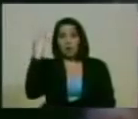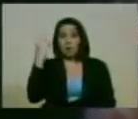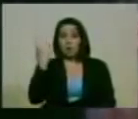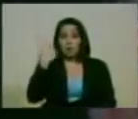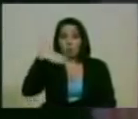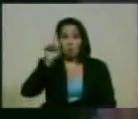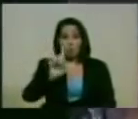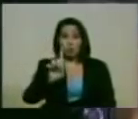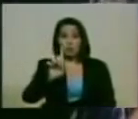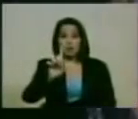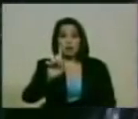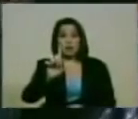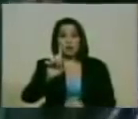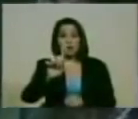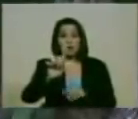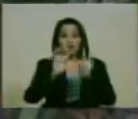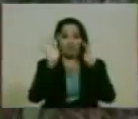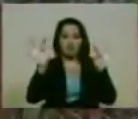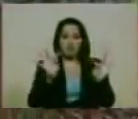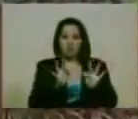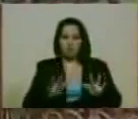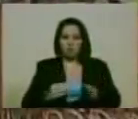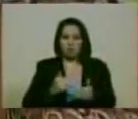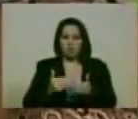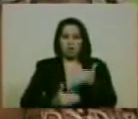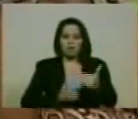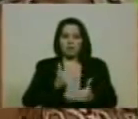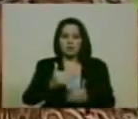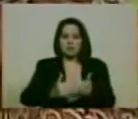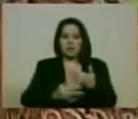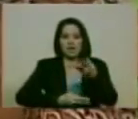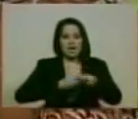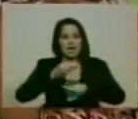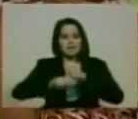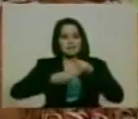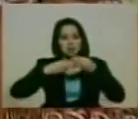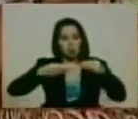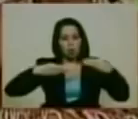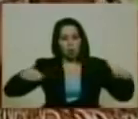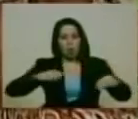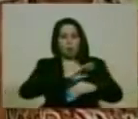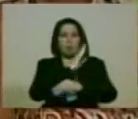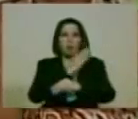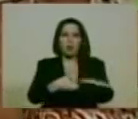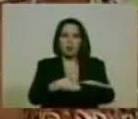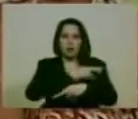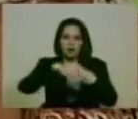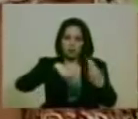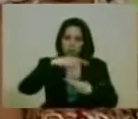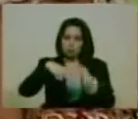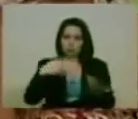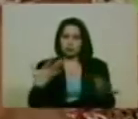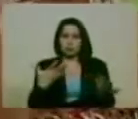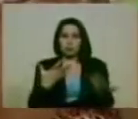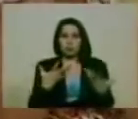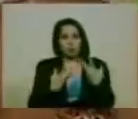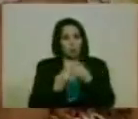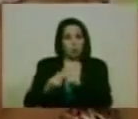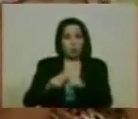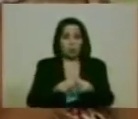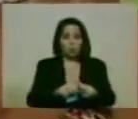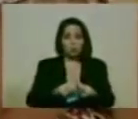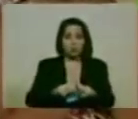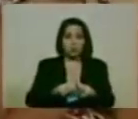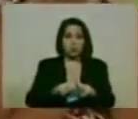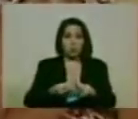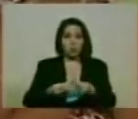avanzar es construir poder popular. La única forma de avanzar en revolución es construyendo poder